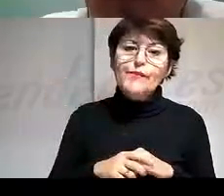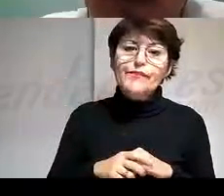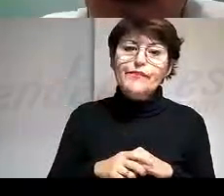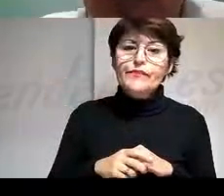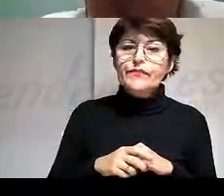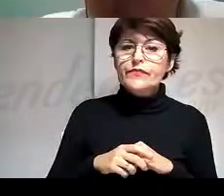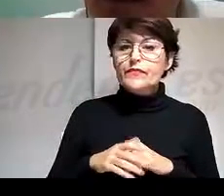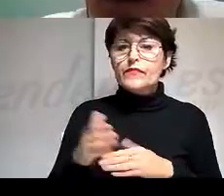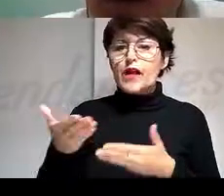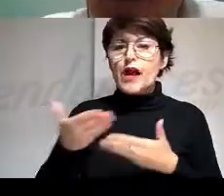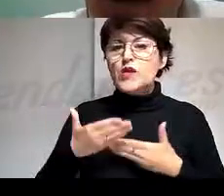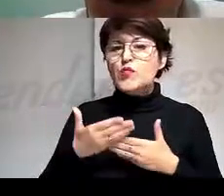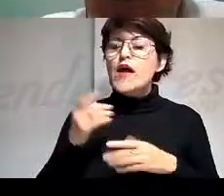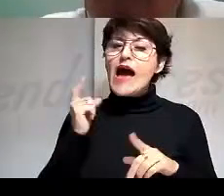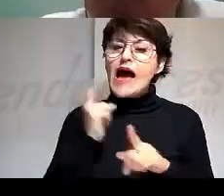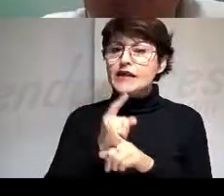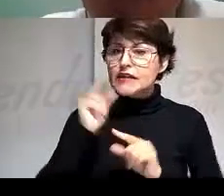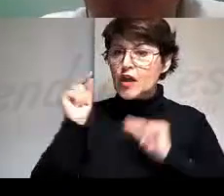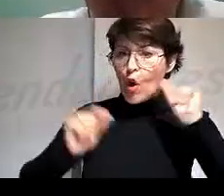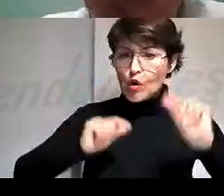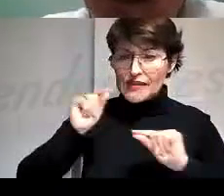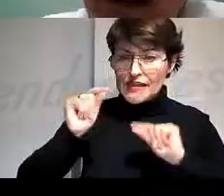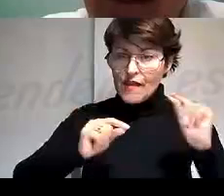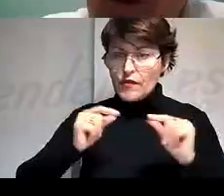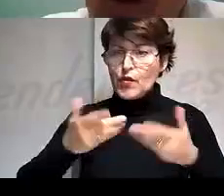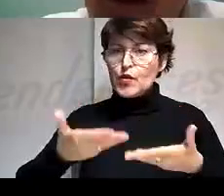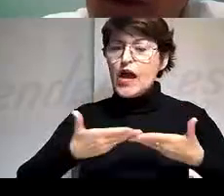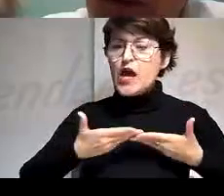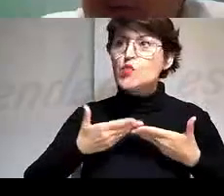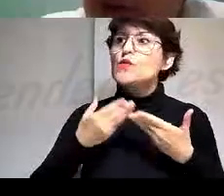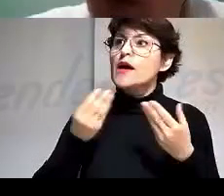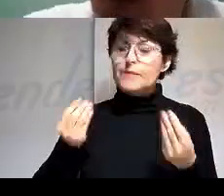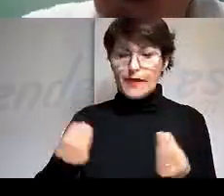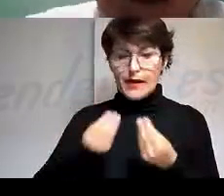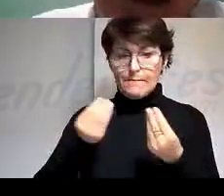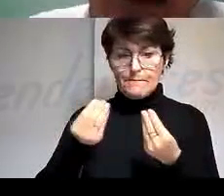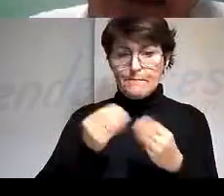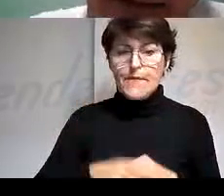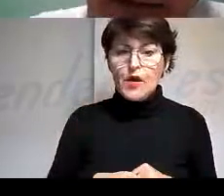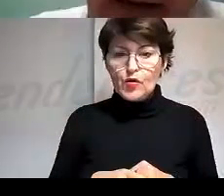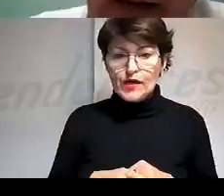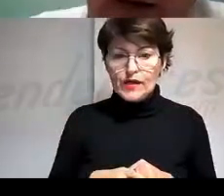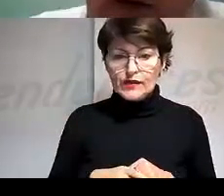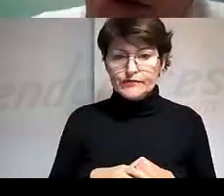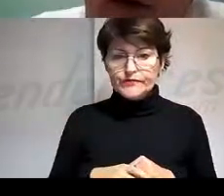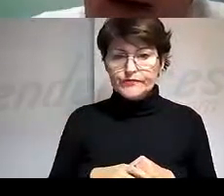proceso de antioxidación, o sea, a la hora de compensar el estrés oxidativo que se produce con